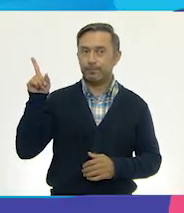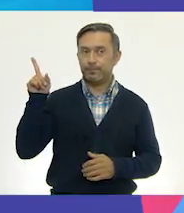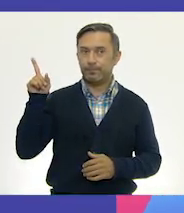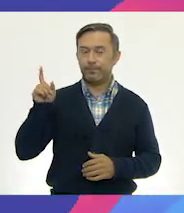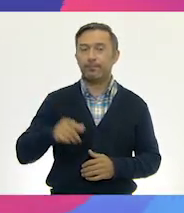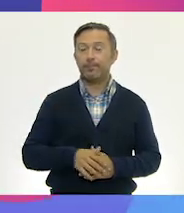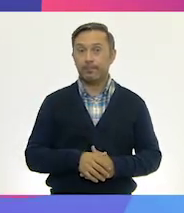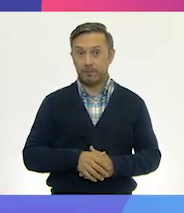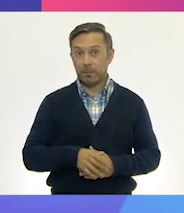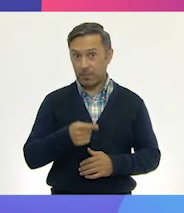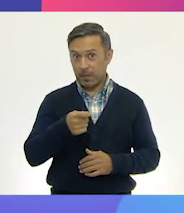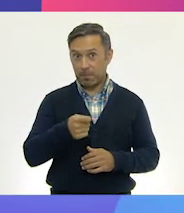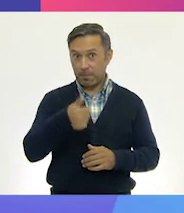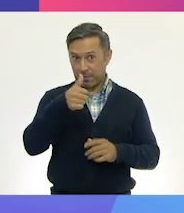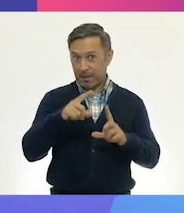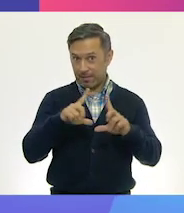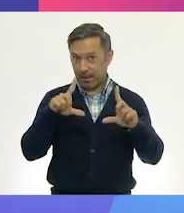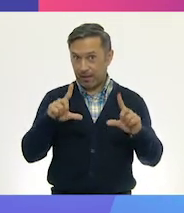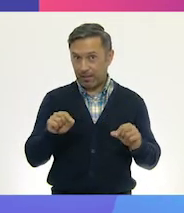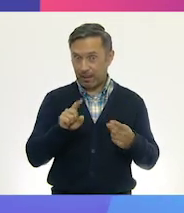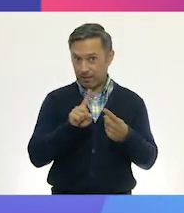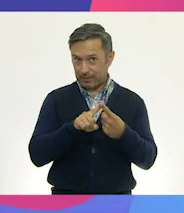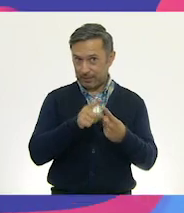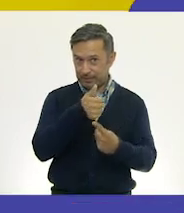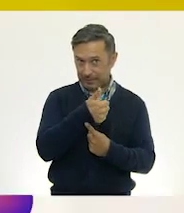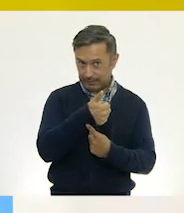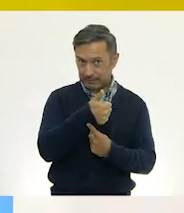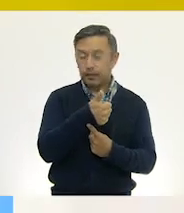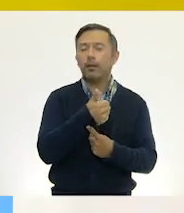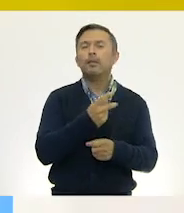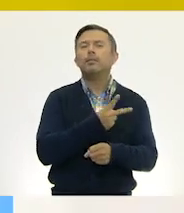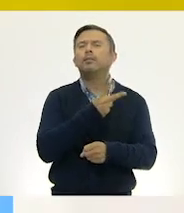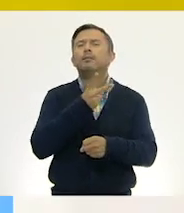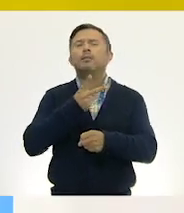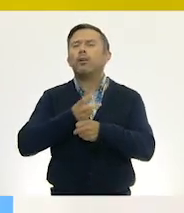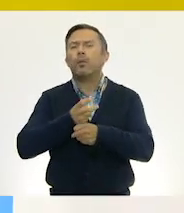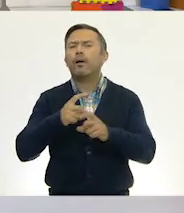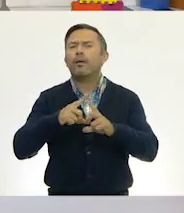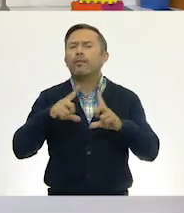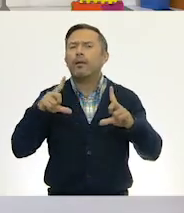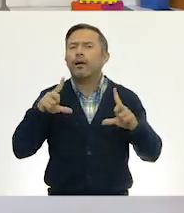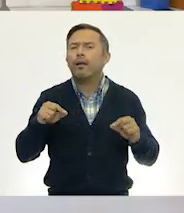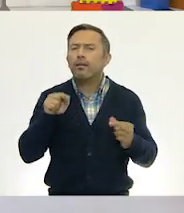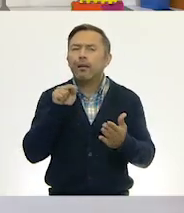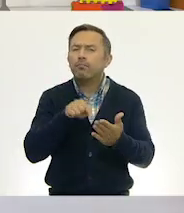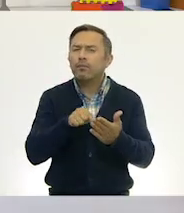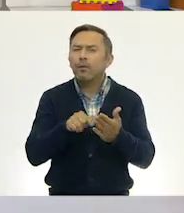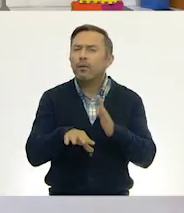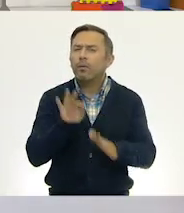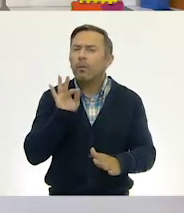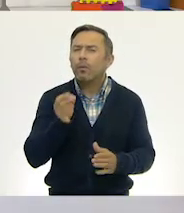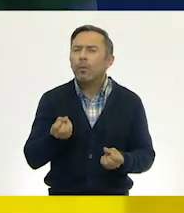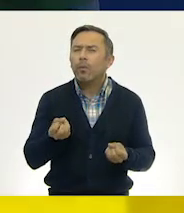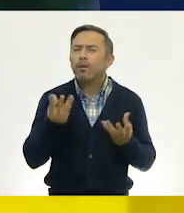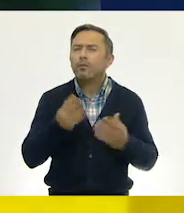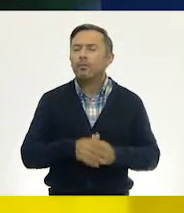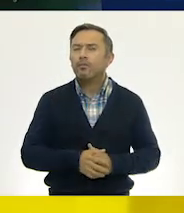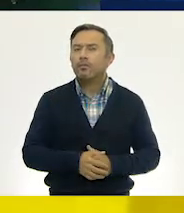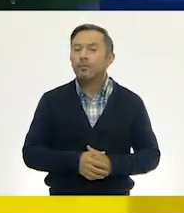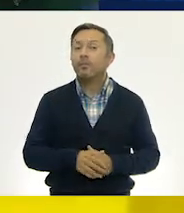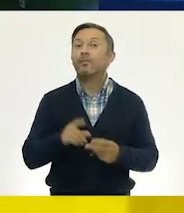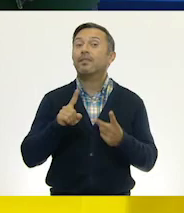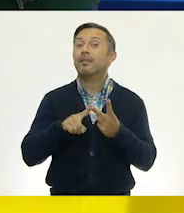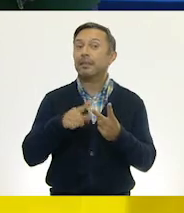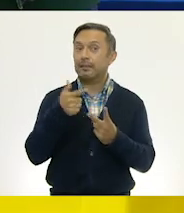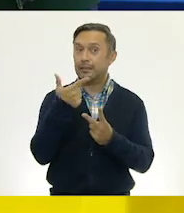Eso te salió en tu primera tarjeta. Y entonces, ¿cuánto te salió en tu segunda tarjeta? En mi segunda tarjeta tengo